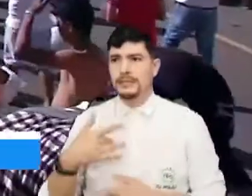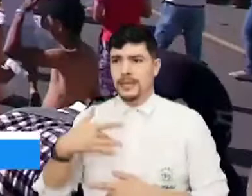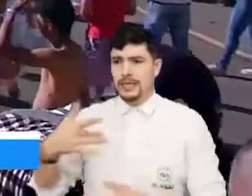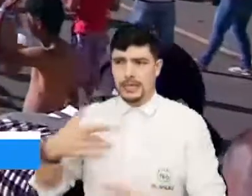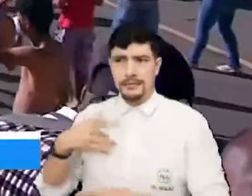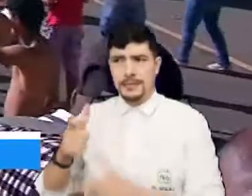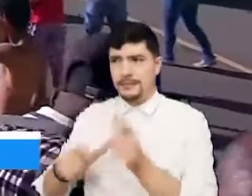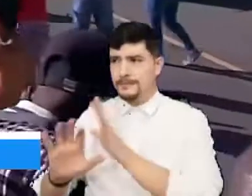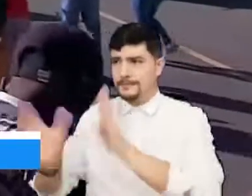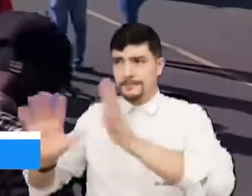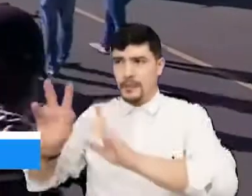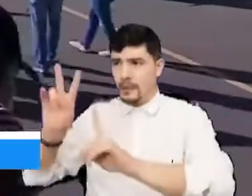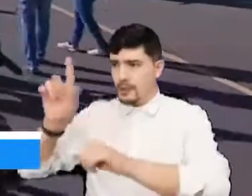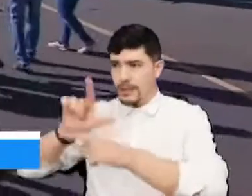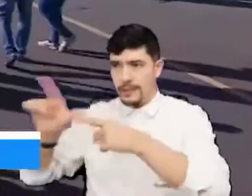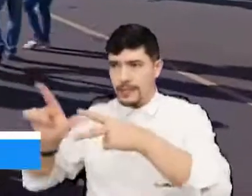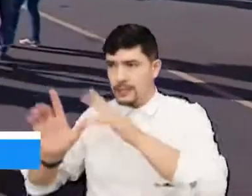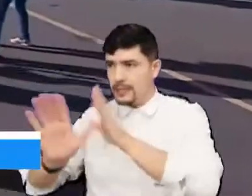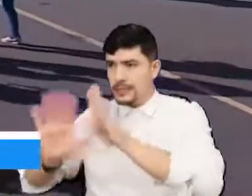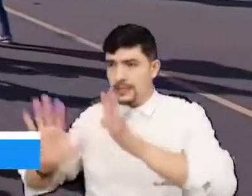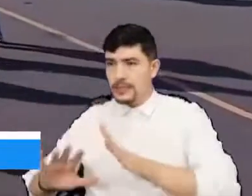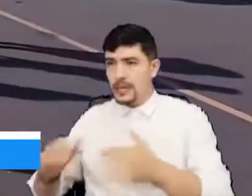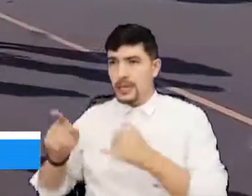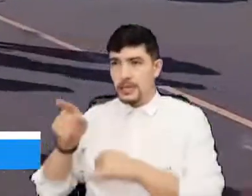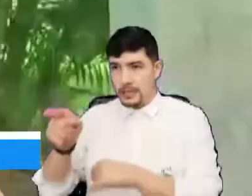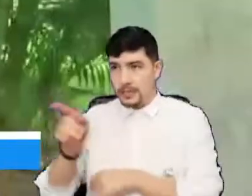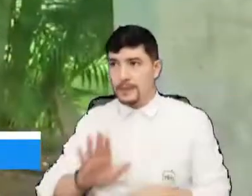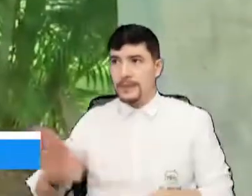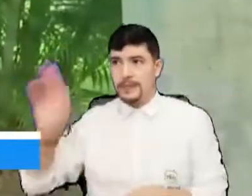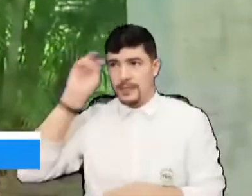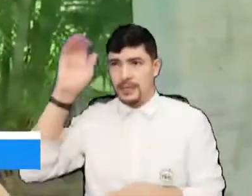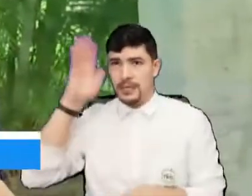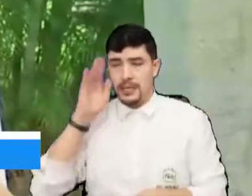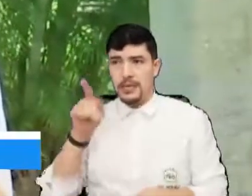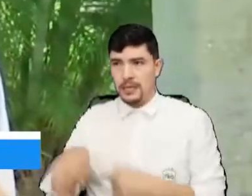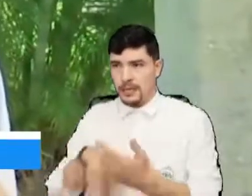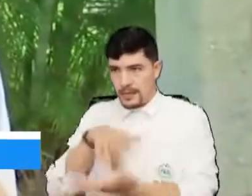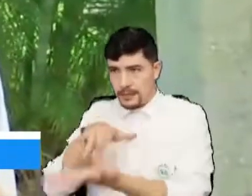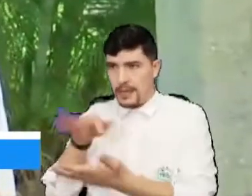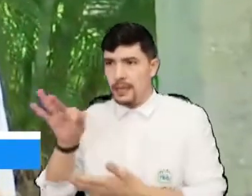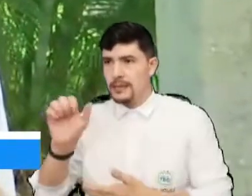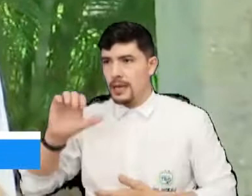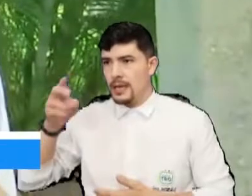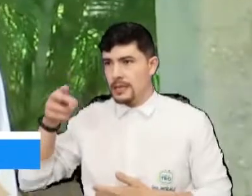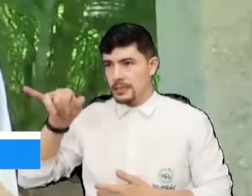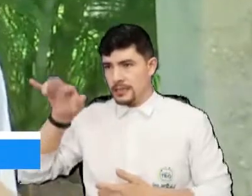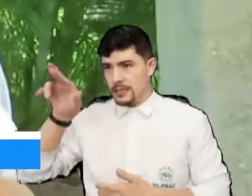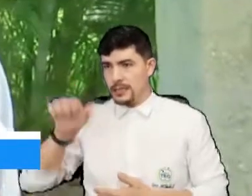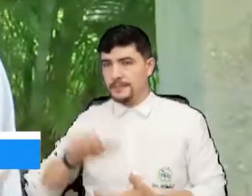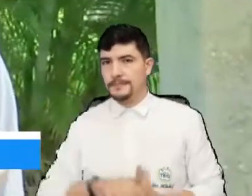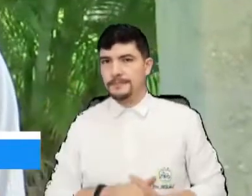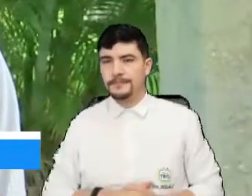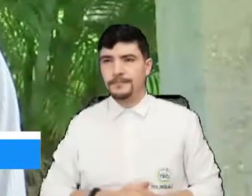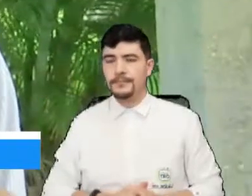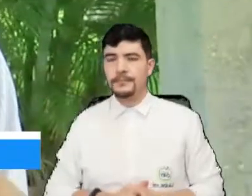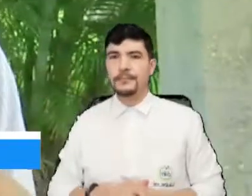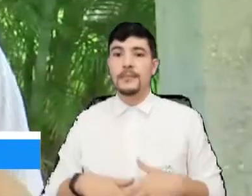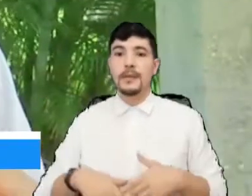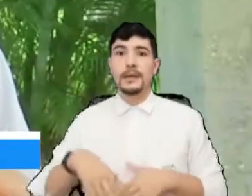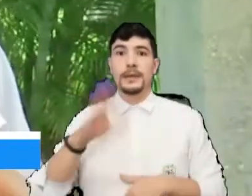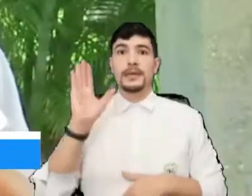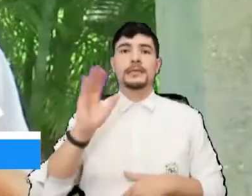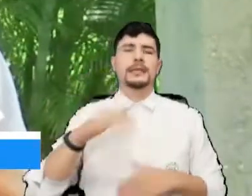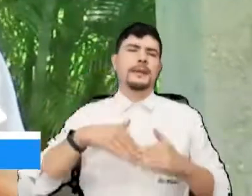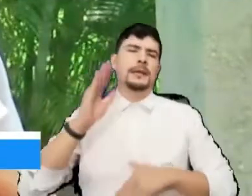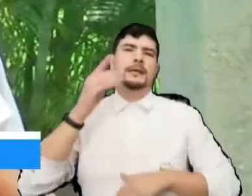migrantes son retornados desde el norte de Santander hasta el estado Táchira. Hemos determinado que ya en este momento hay más de 1.400